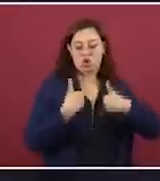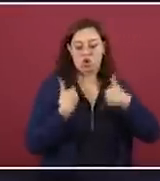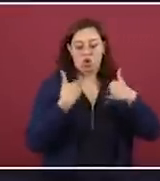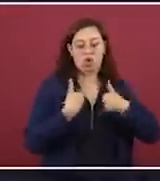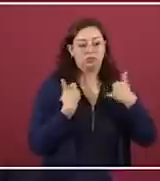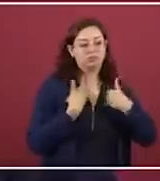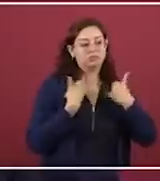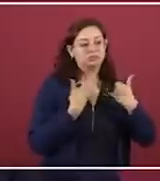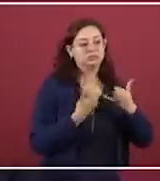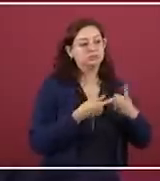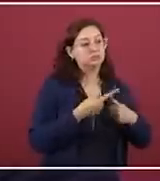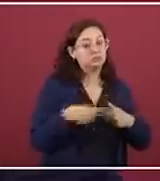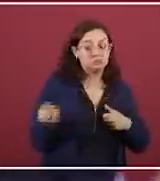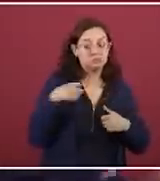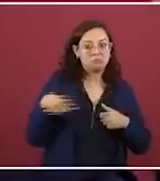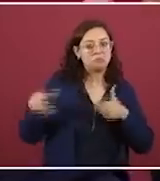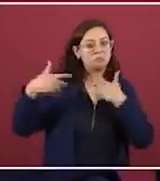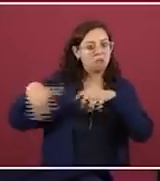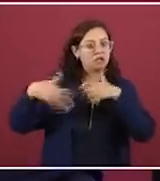marcha